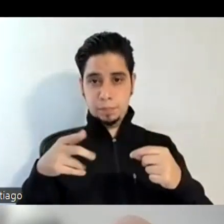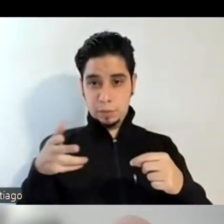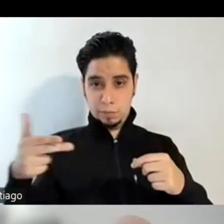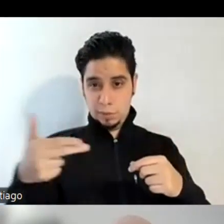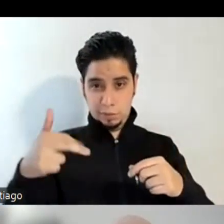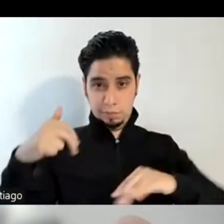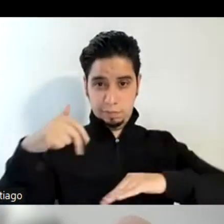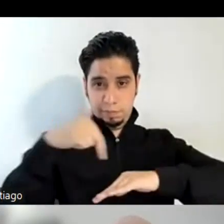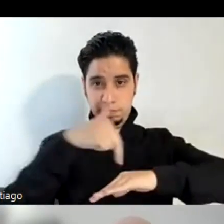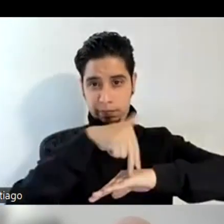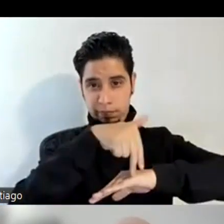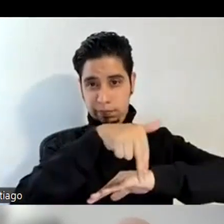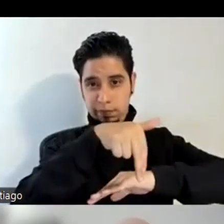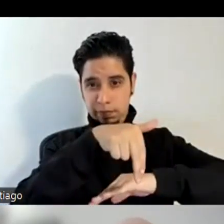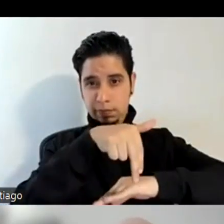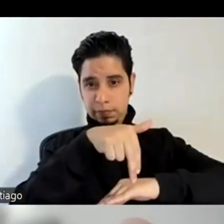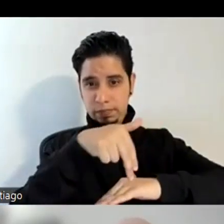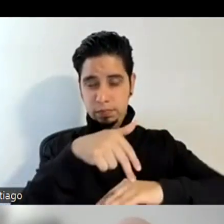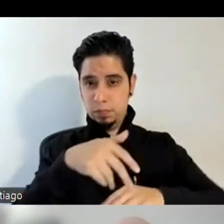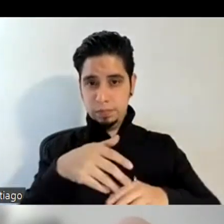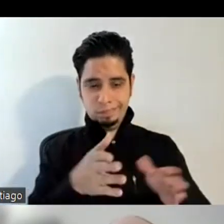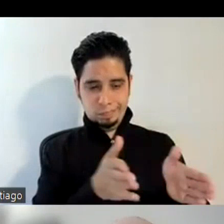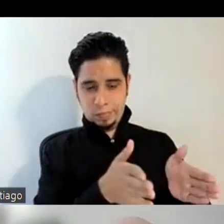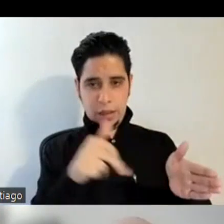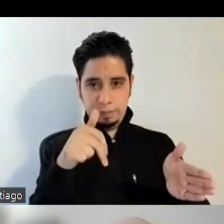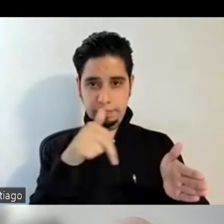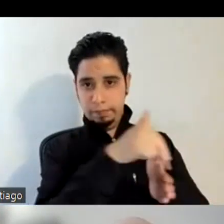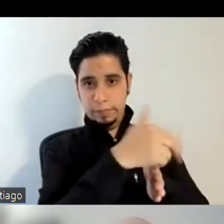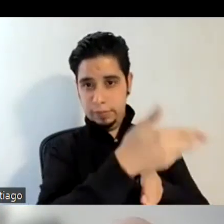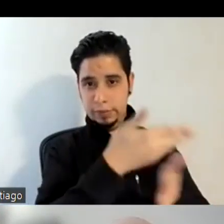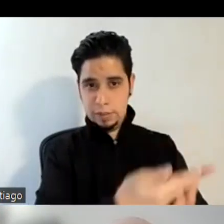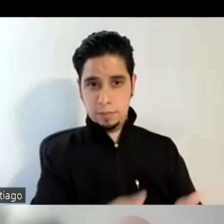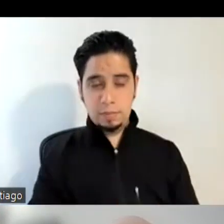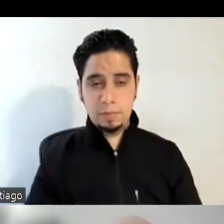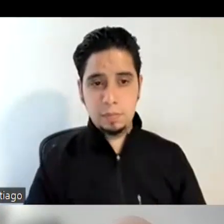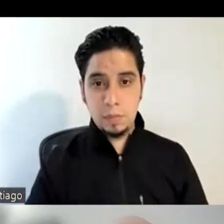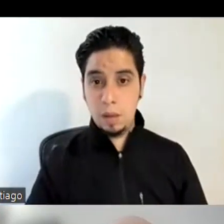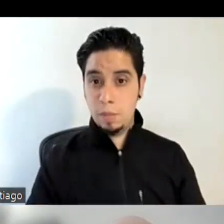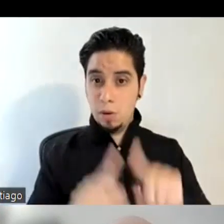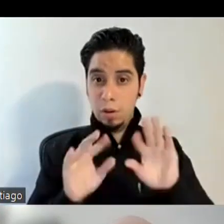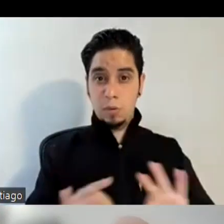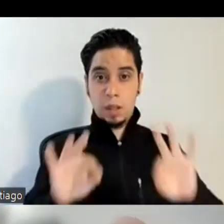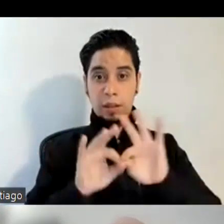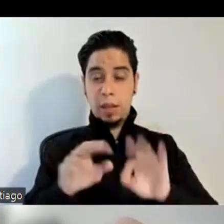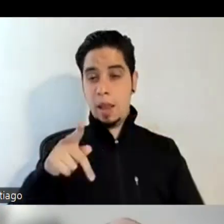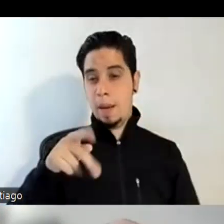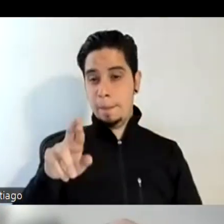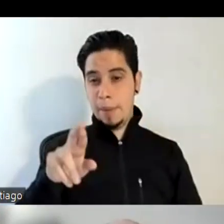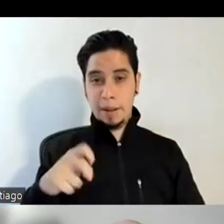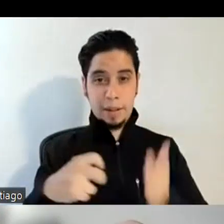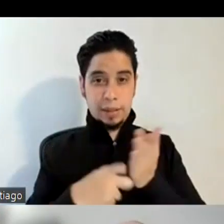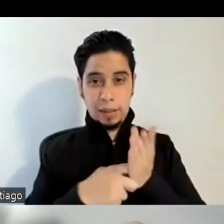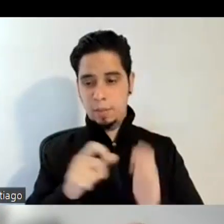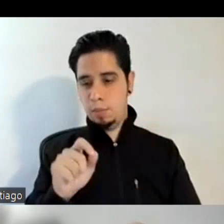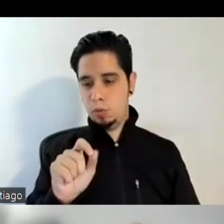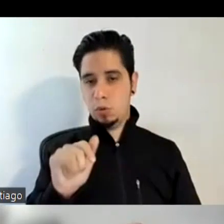Puntilla, tum. Ahora, cruzan la calle y ya están allí. Cruzan la calle, pero eso sí, prticket.com, no llegue allí a decir, ah, yo